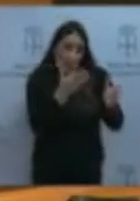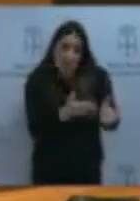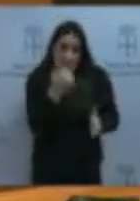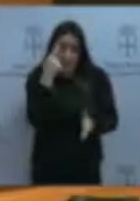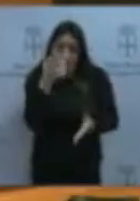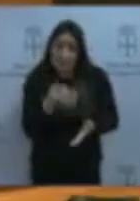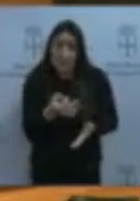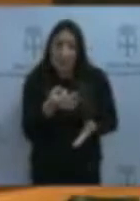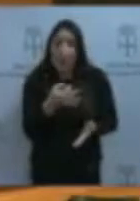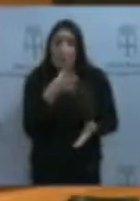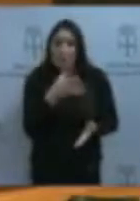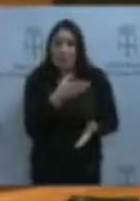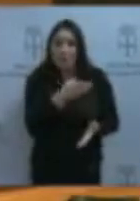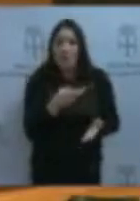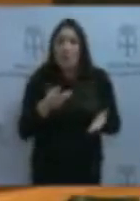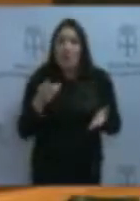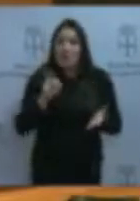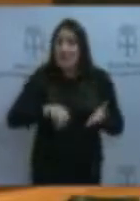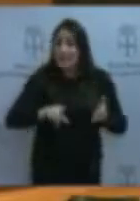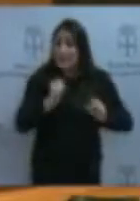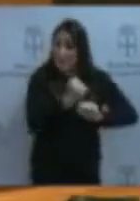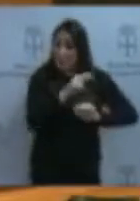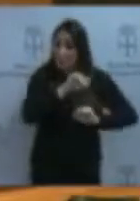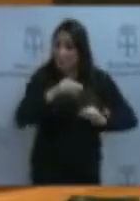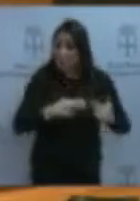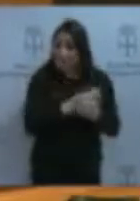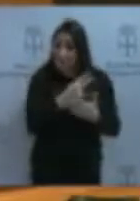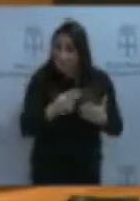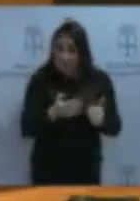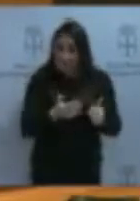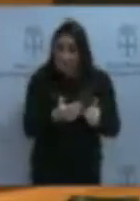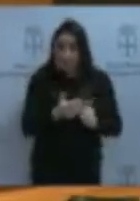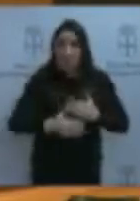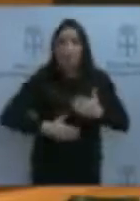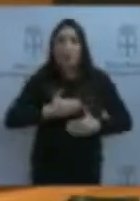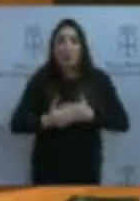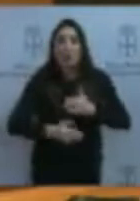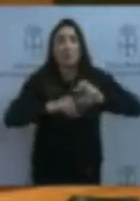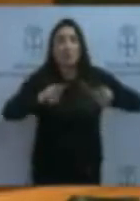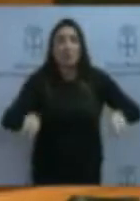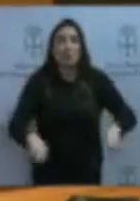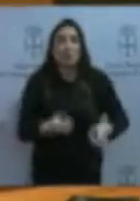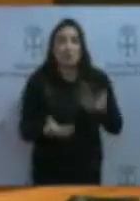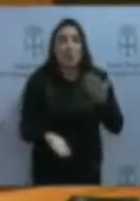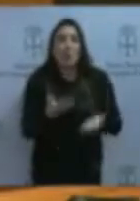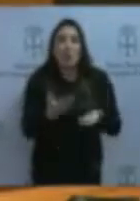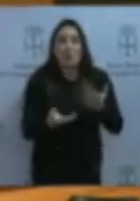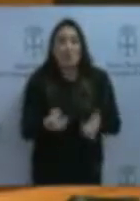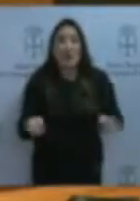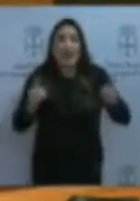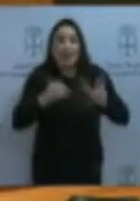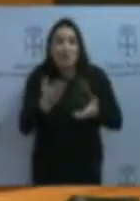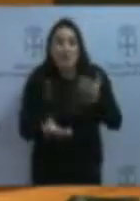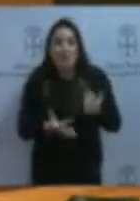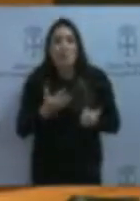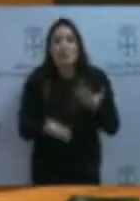este caso seguro que está, durante el mes de diciembre del 2017 se resolverá el procedimiento de actualización, baremación, rebaremación y valoración